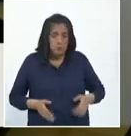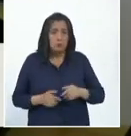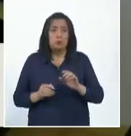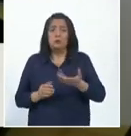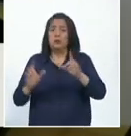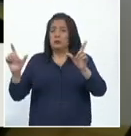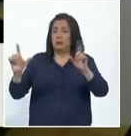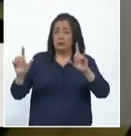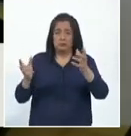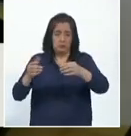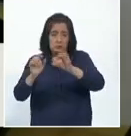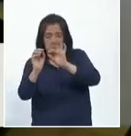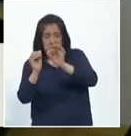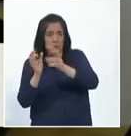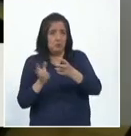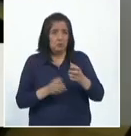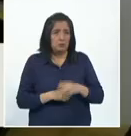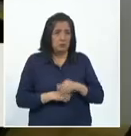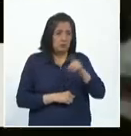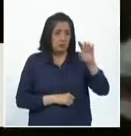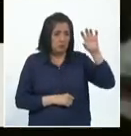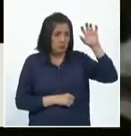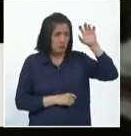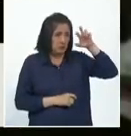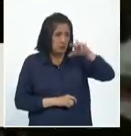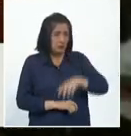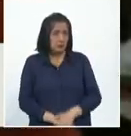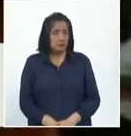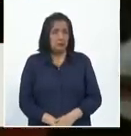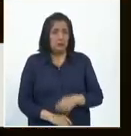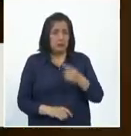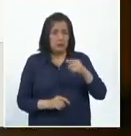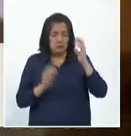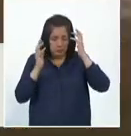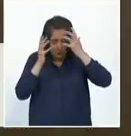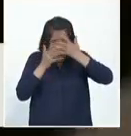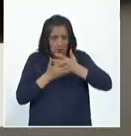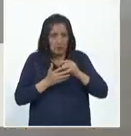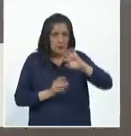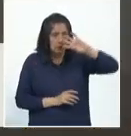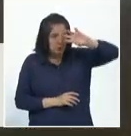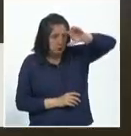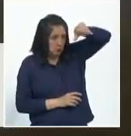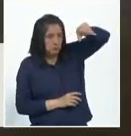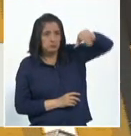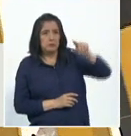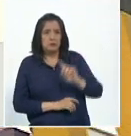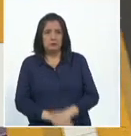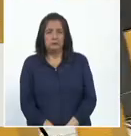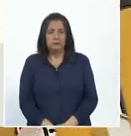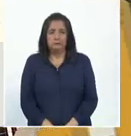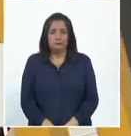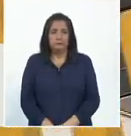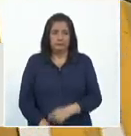sacar el televisor del rack. Cuando se da cuenta que una cámara lo está grabando, entonces se cubre el rostro y voltea la cámara para que no lo capte más.